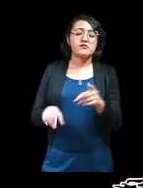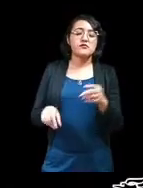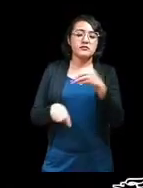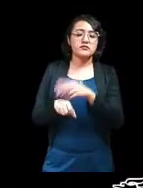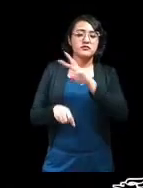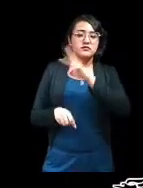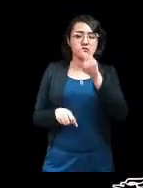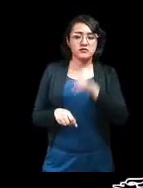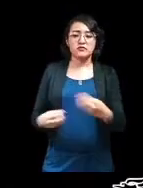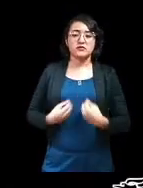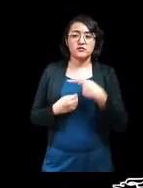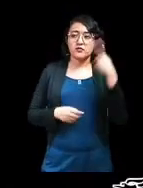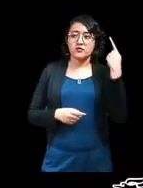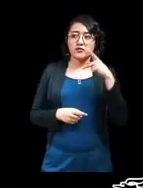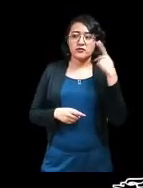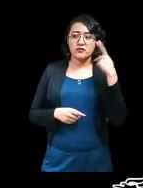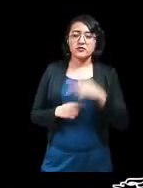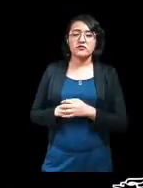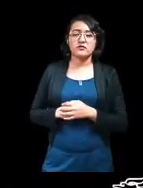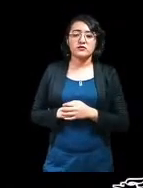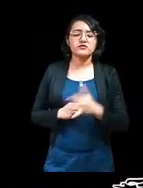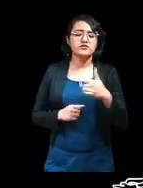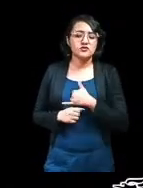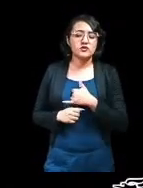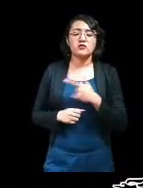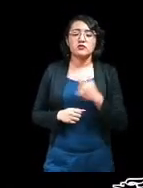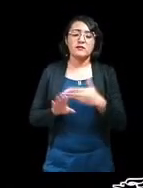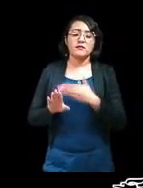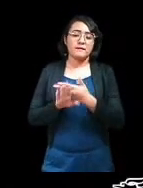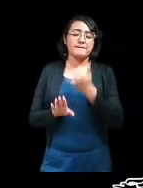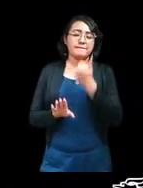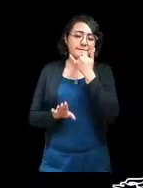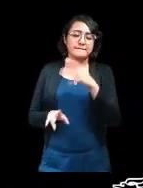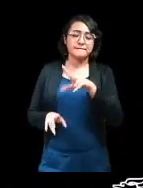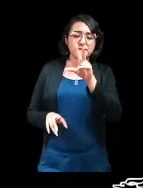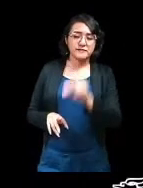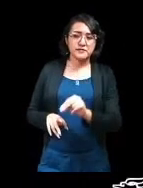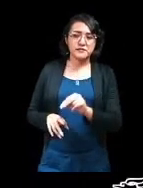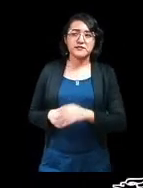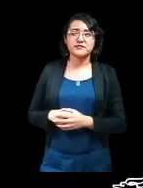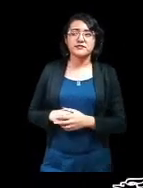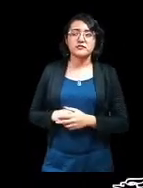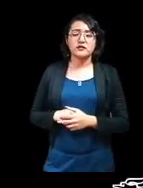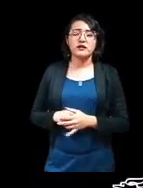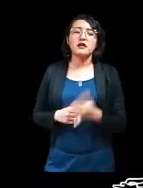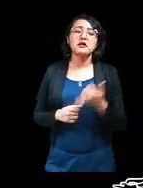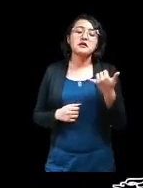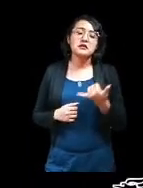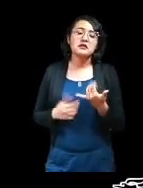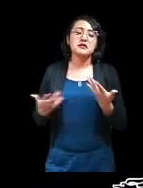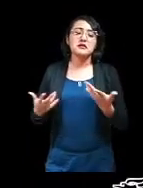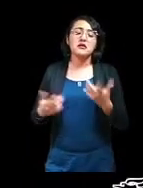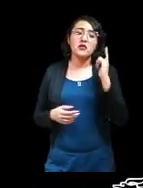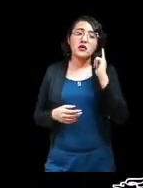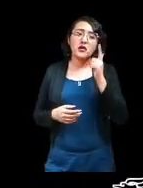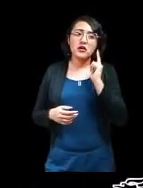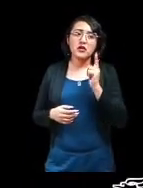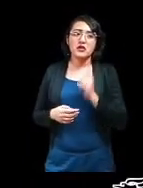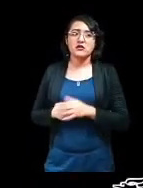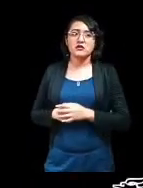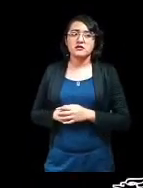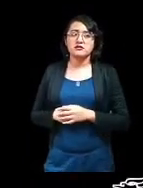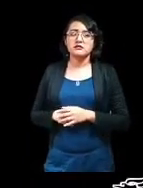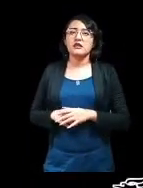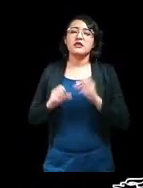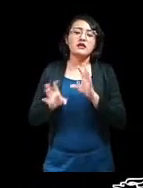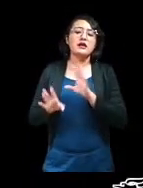que se vive en Puebla, yo me pronuncio en contra. Y pues ojalá dejen de